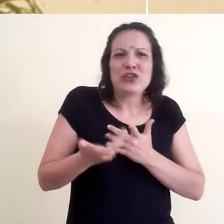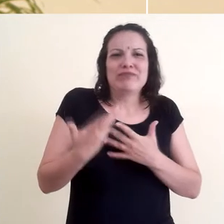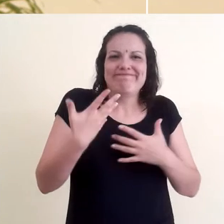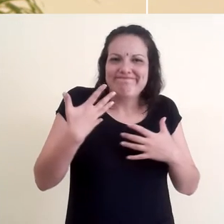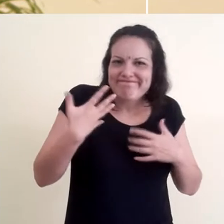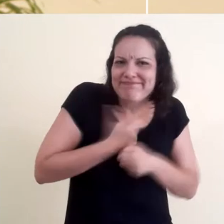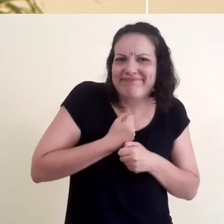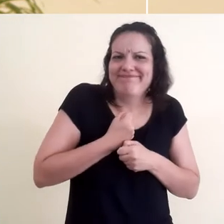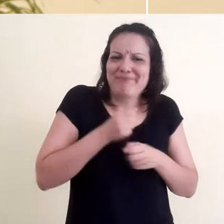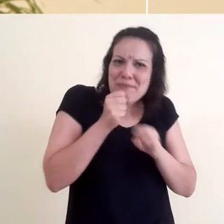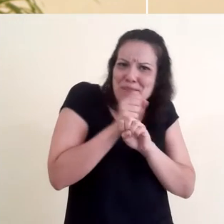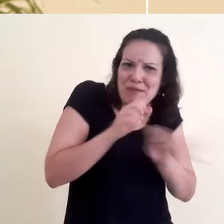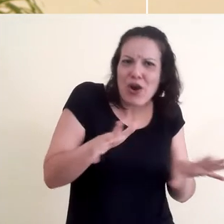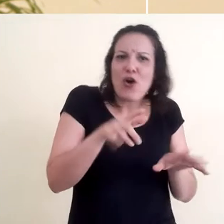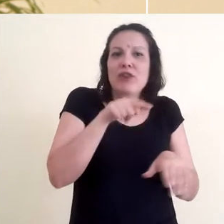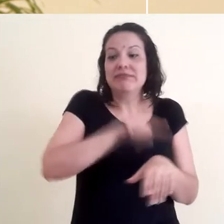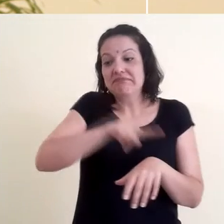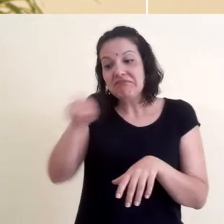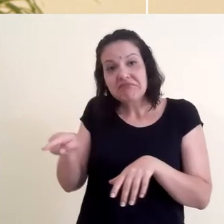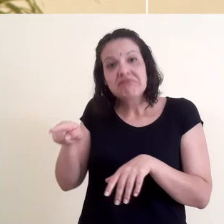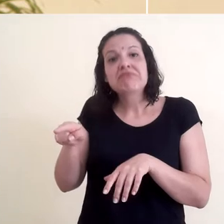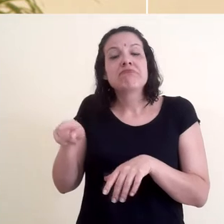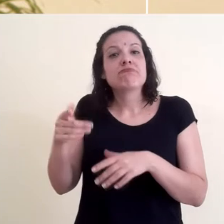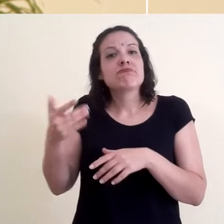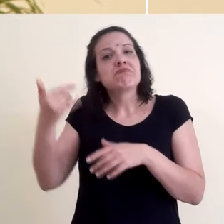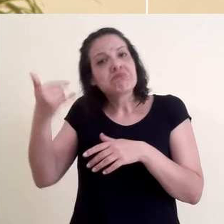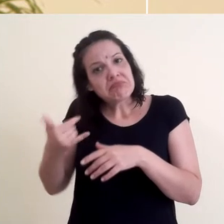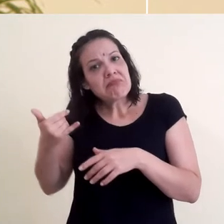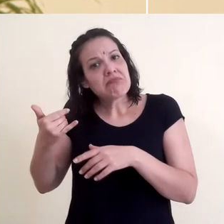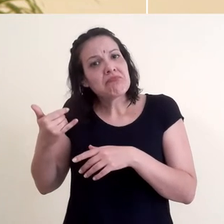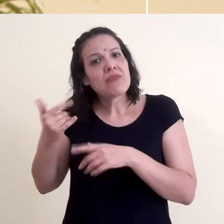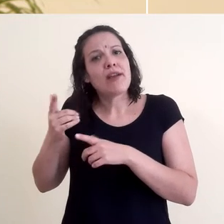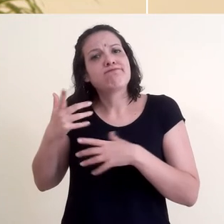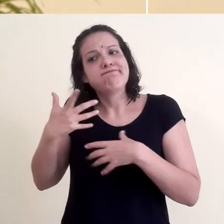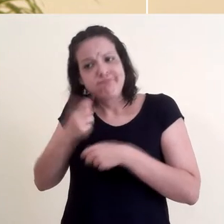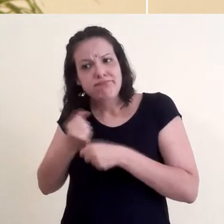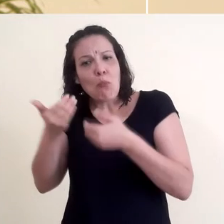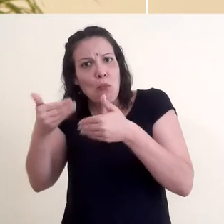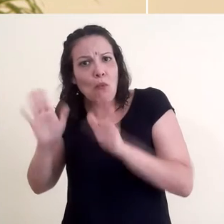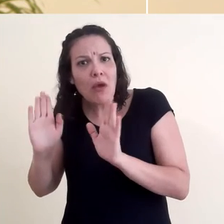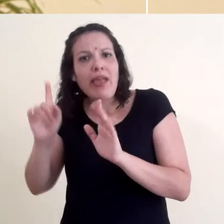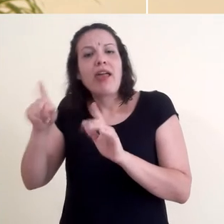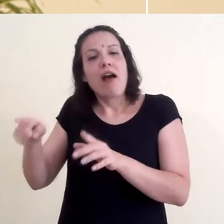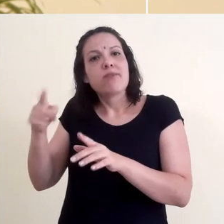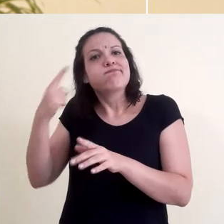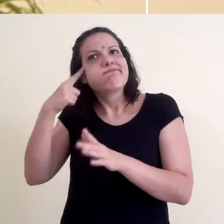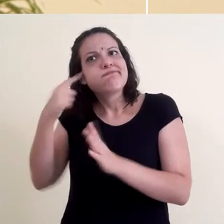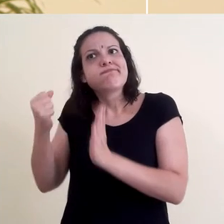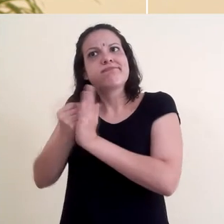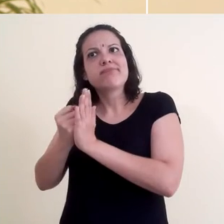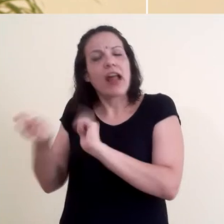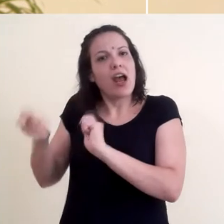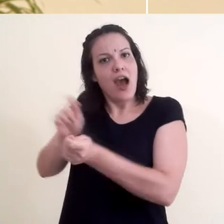marcadamente, que en los otros casos, que no es que no se hayan producido, sino que se resignifican de otro modo, porque bueno,